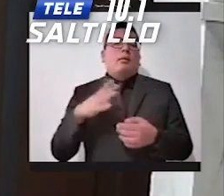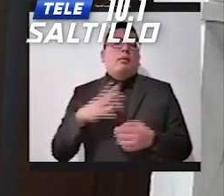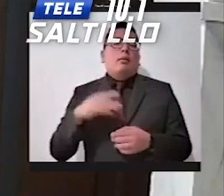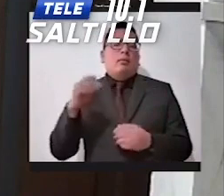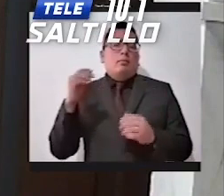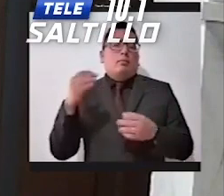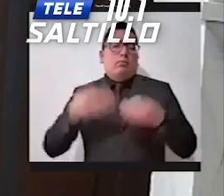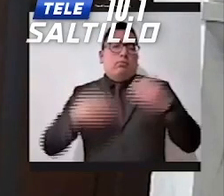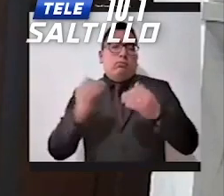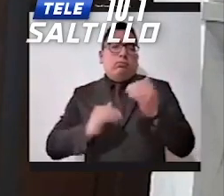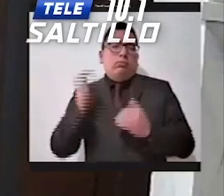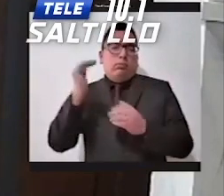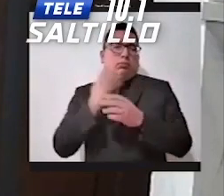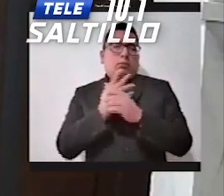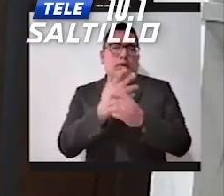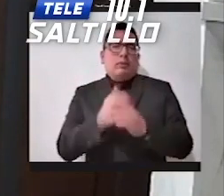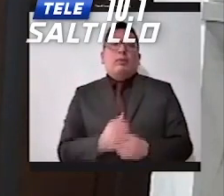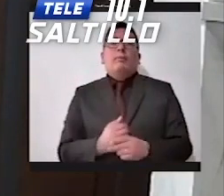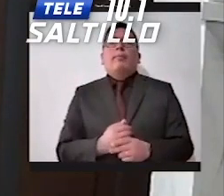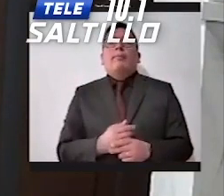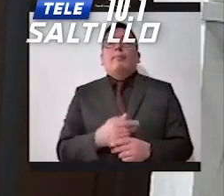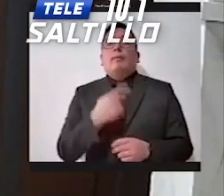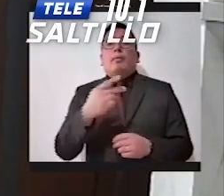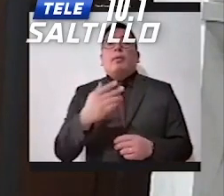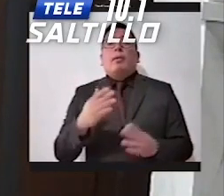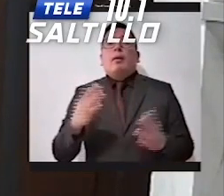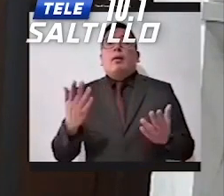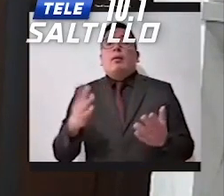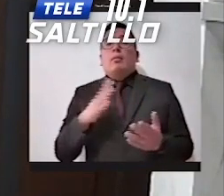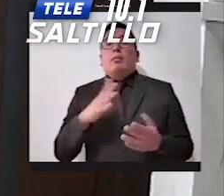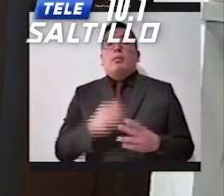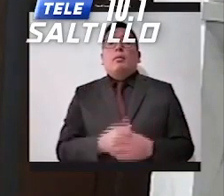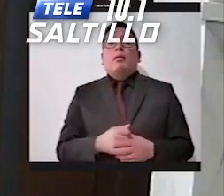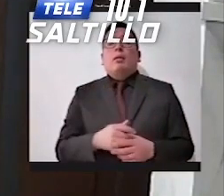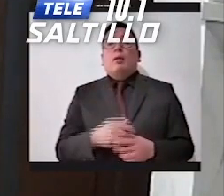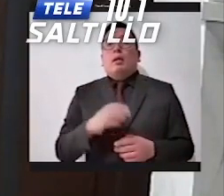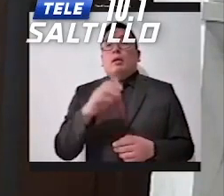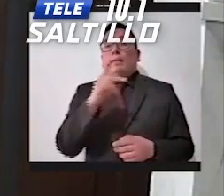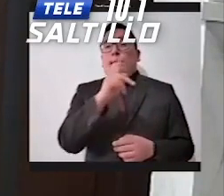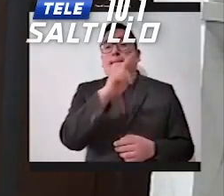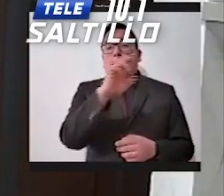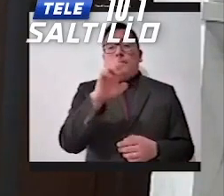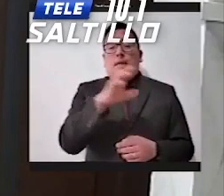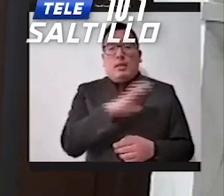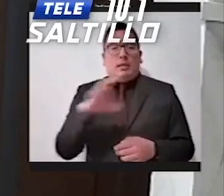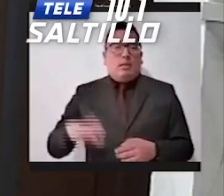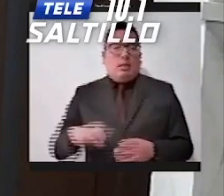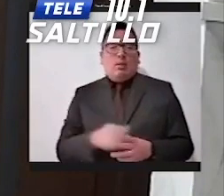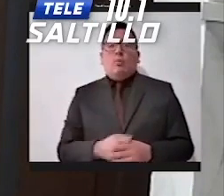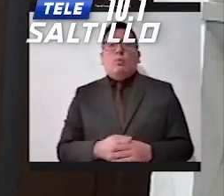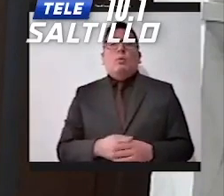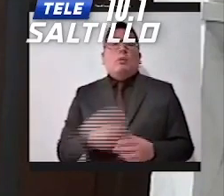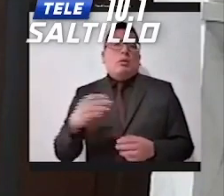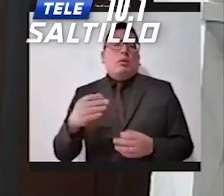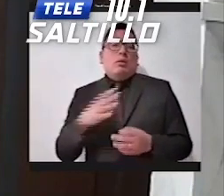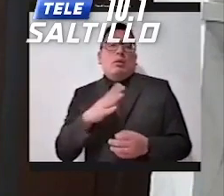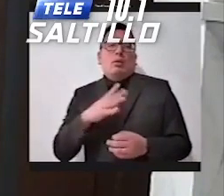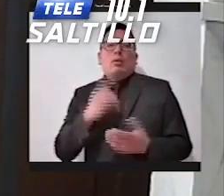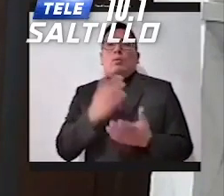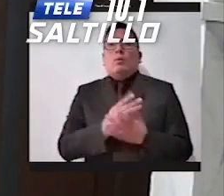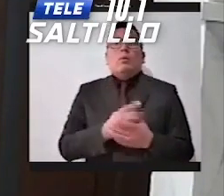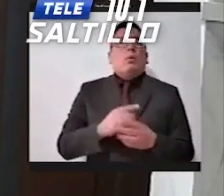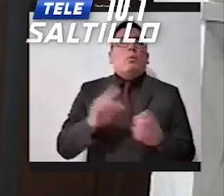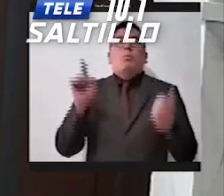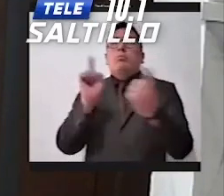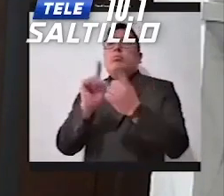en esencia sostienen que la participación de las precandidaturas únicas durante el periodo de precampaña se limita a interactuar o dirigirse